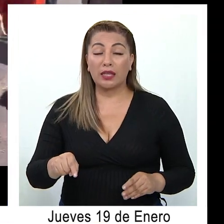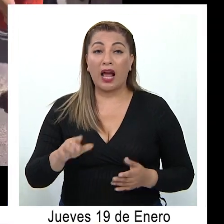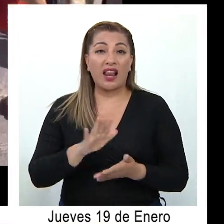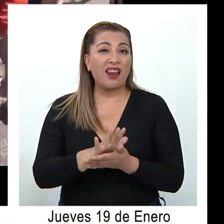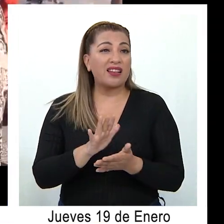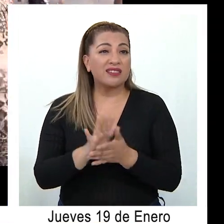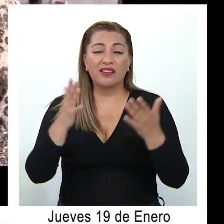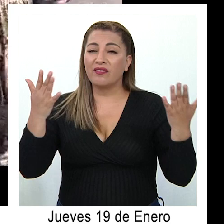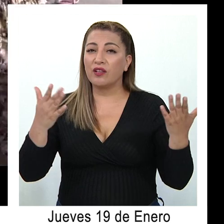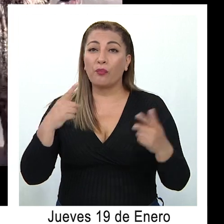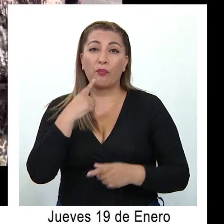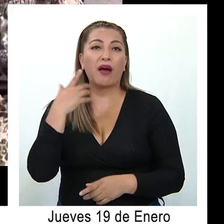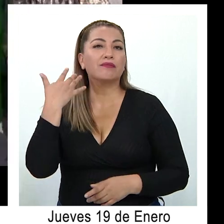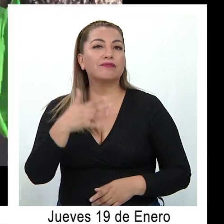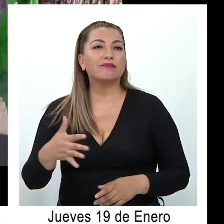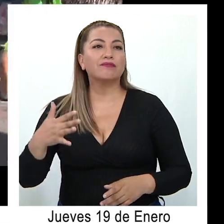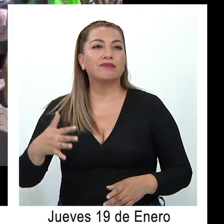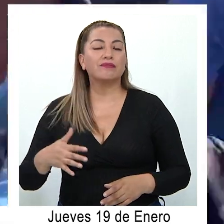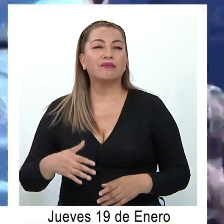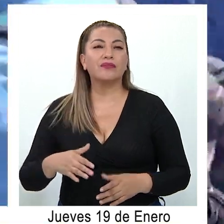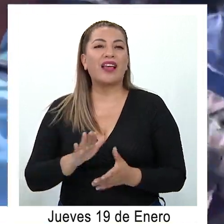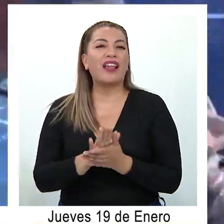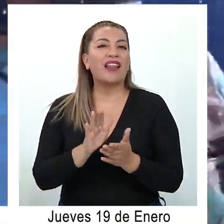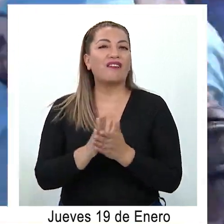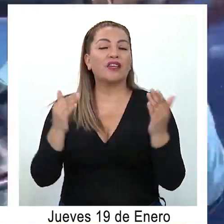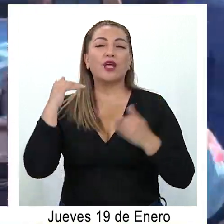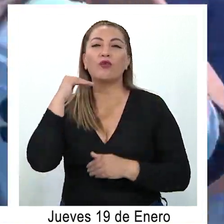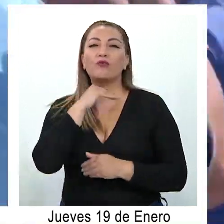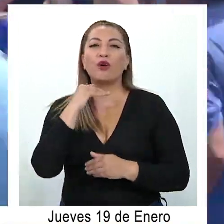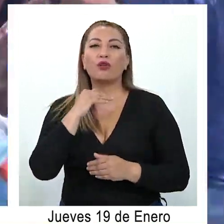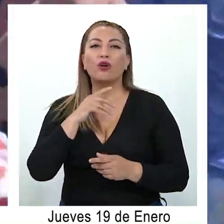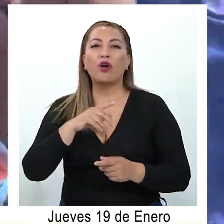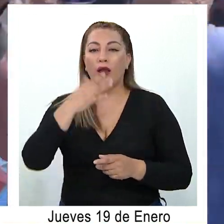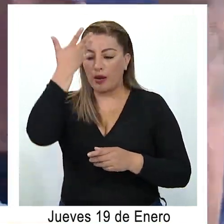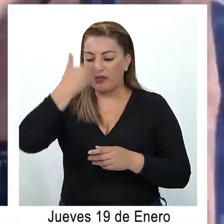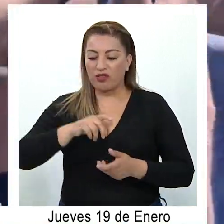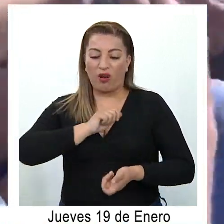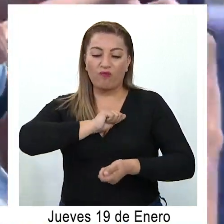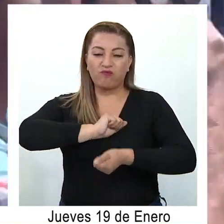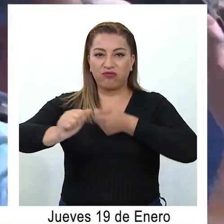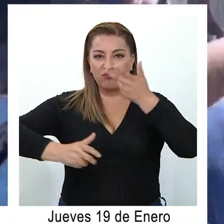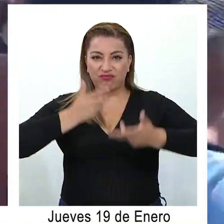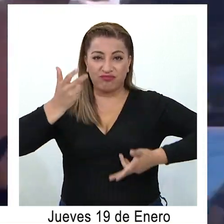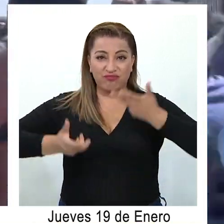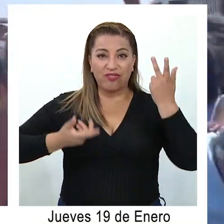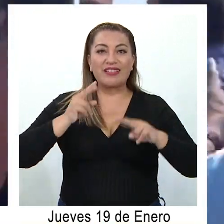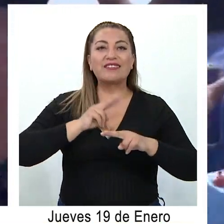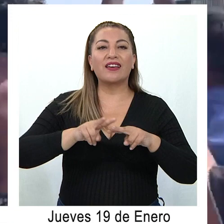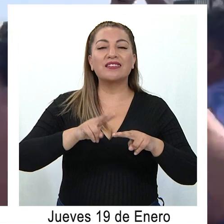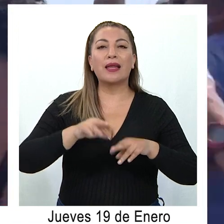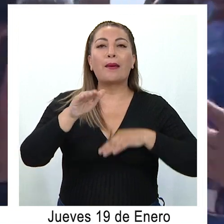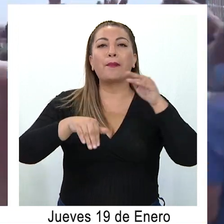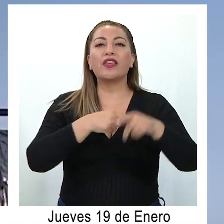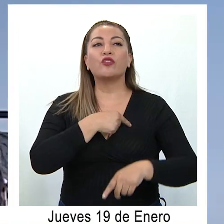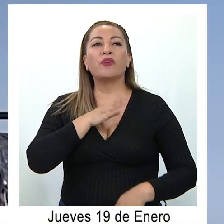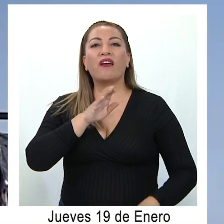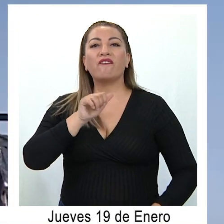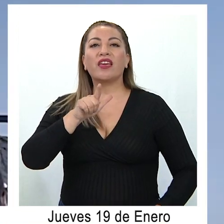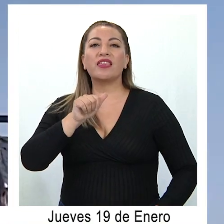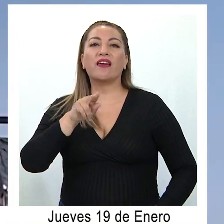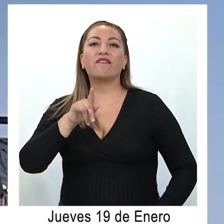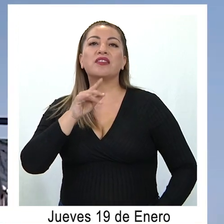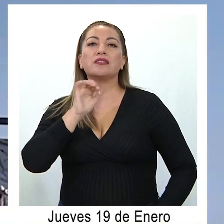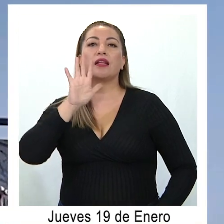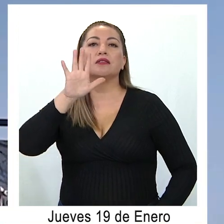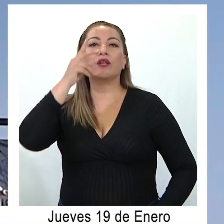celebraciones es el tradicional carnaval morrino con la quema del mono, el cual se realizará en Playa Bellavista el 5 de